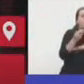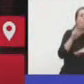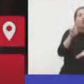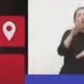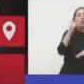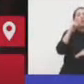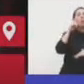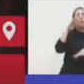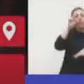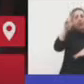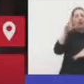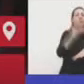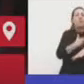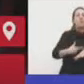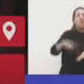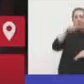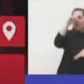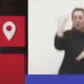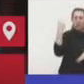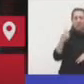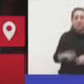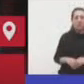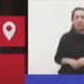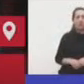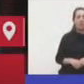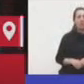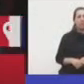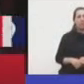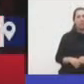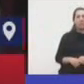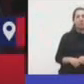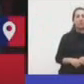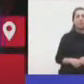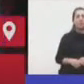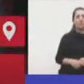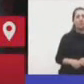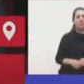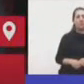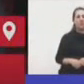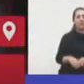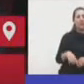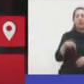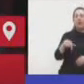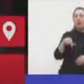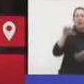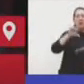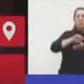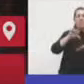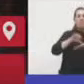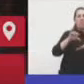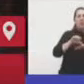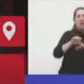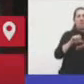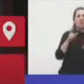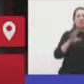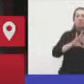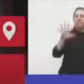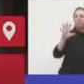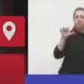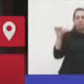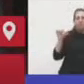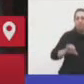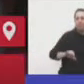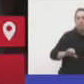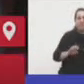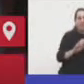neutralizar situaciones delictivas desde las redes sociales. Voy a ser políticamente incorrecto porque me voy a meter en un tema que no domino en profundidad, pero